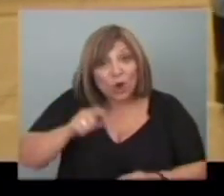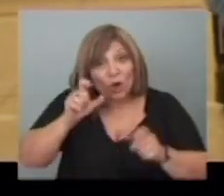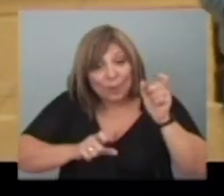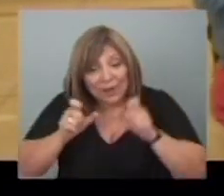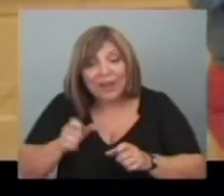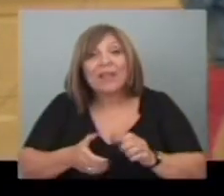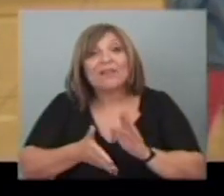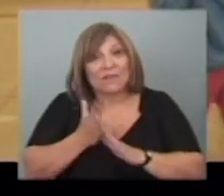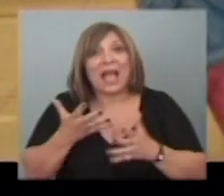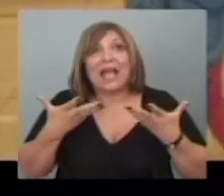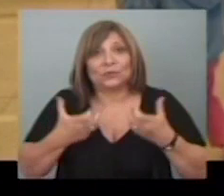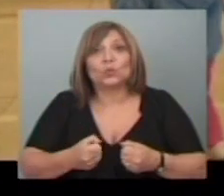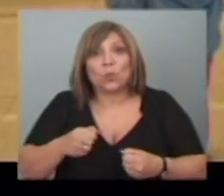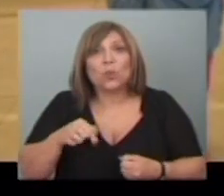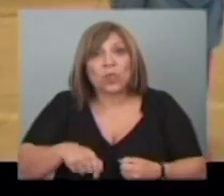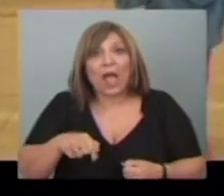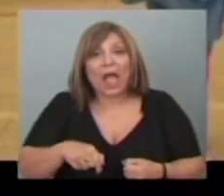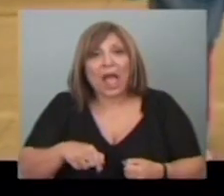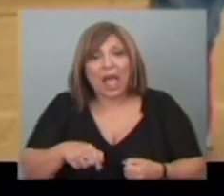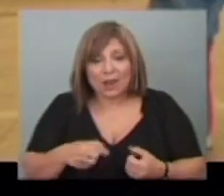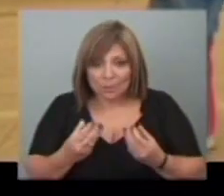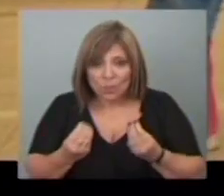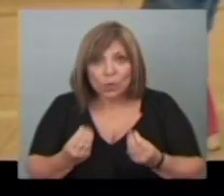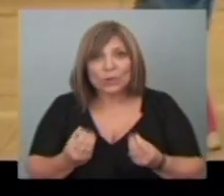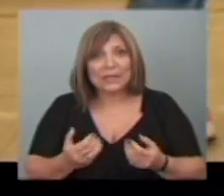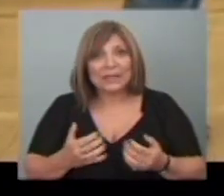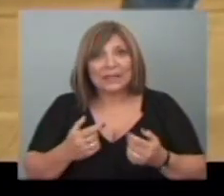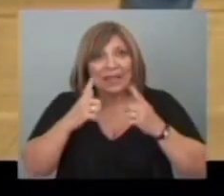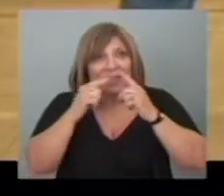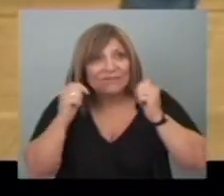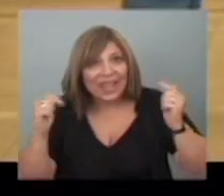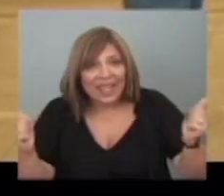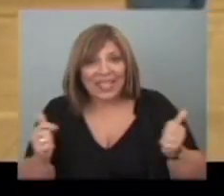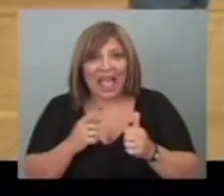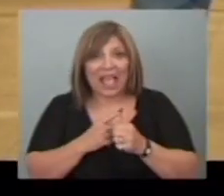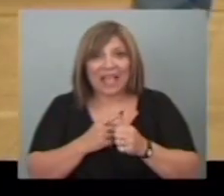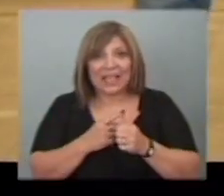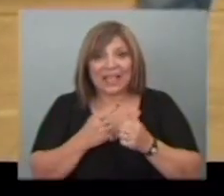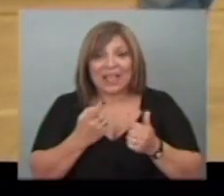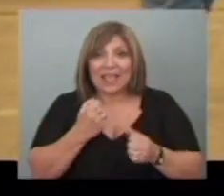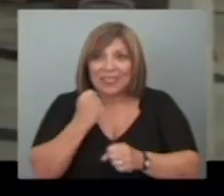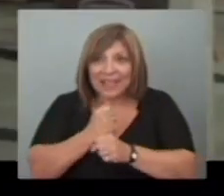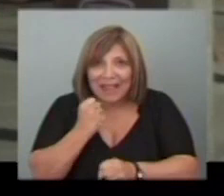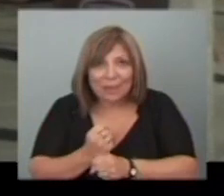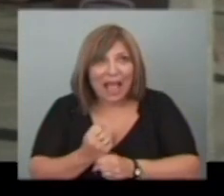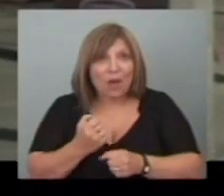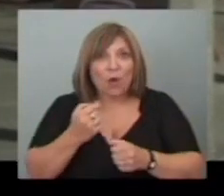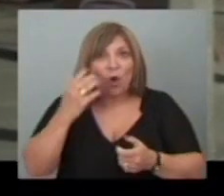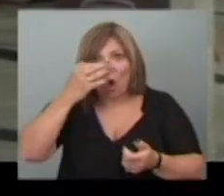a ayudar bastante a crear la variedad de la fuerza de trabajo.